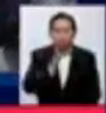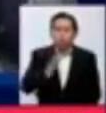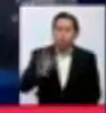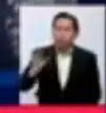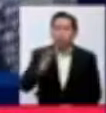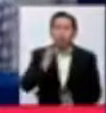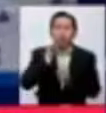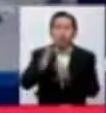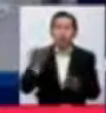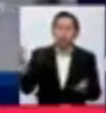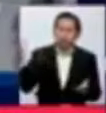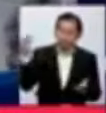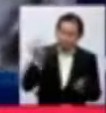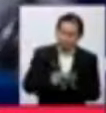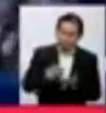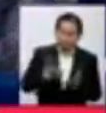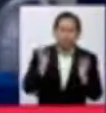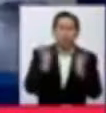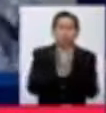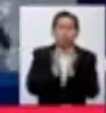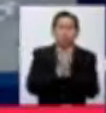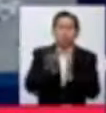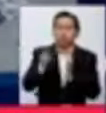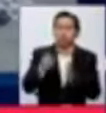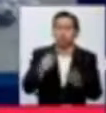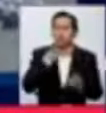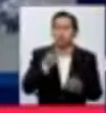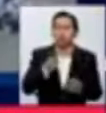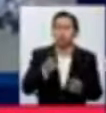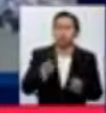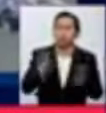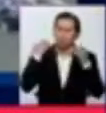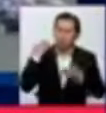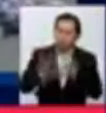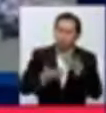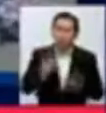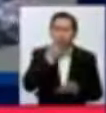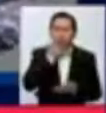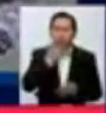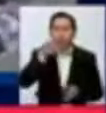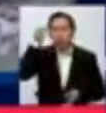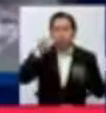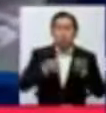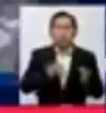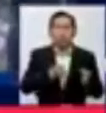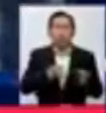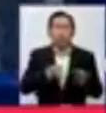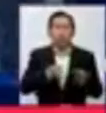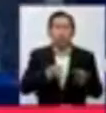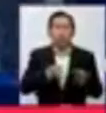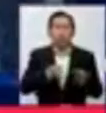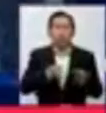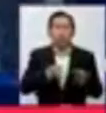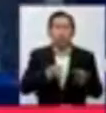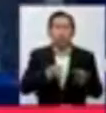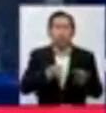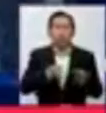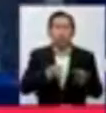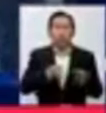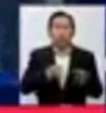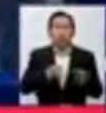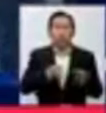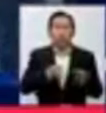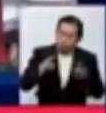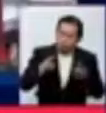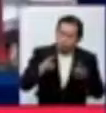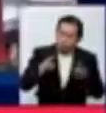llegaban a la Defensoría por una alegación de vulneración al debido proceso, retardación de justicia, y cuando veíamos los casos de fondo,